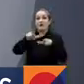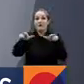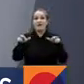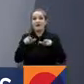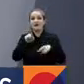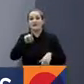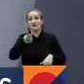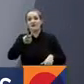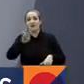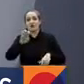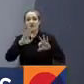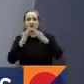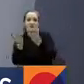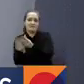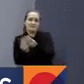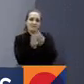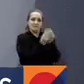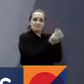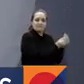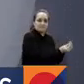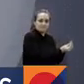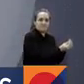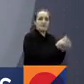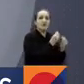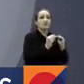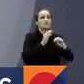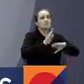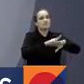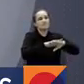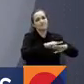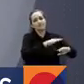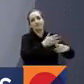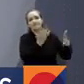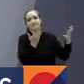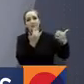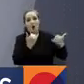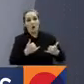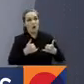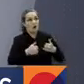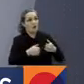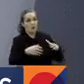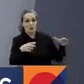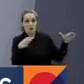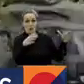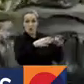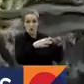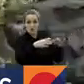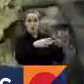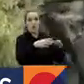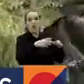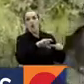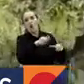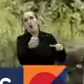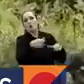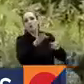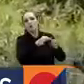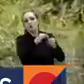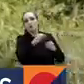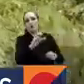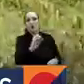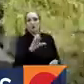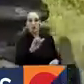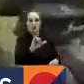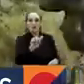tenido que desplazarse, y según han dado a conocer las autoridades del municipio de Olaya Herrera, otras 800